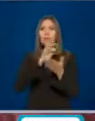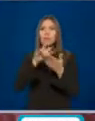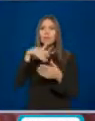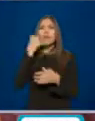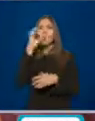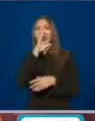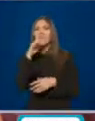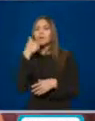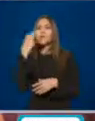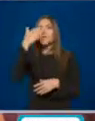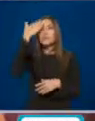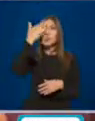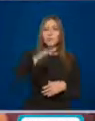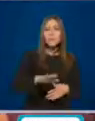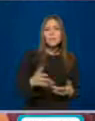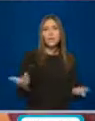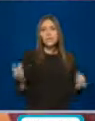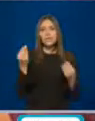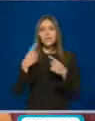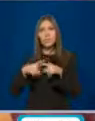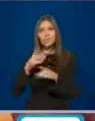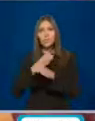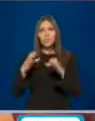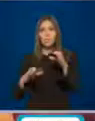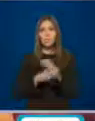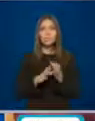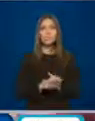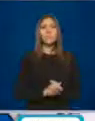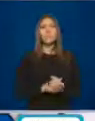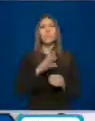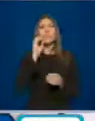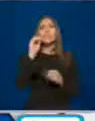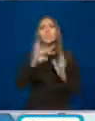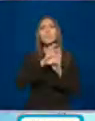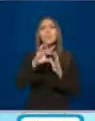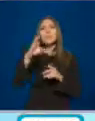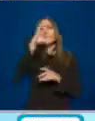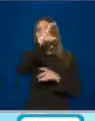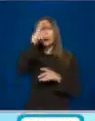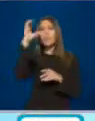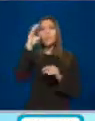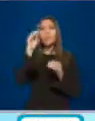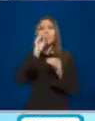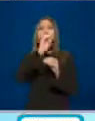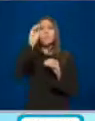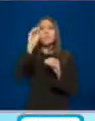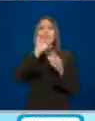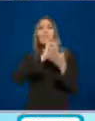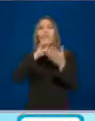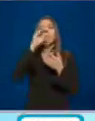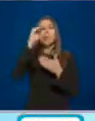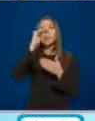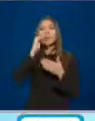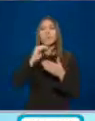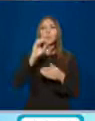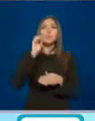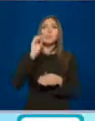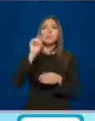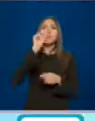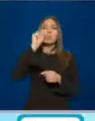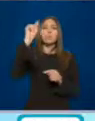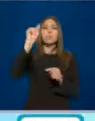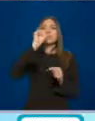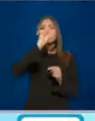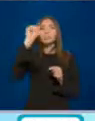saber algo. No son Las un caso descripciones, perdido. las descripciones que ponemos en nuestras fotografías de Instagram, por ejemplo, Sí. o un link que nos lleve a